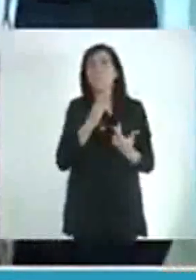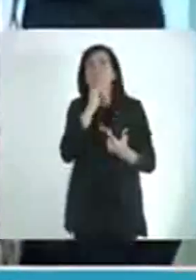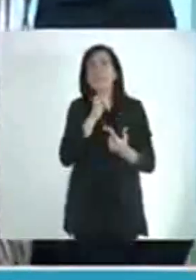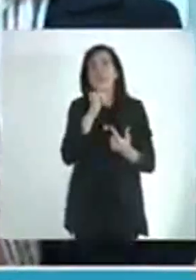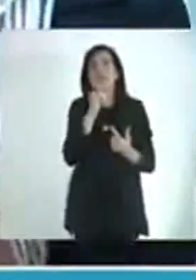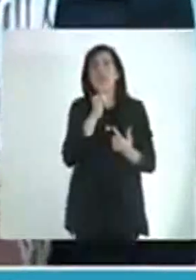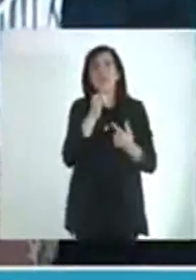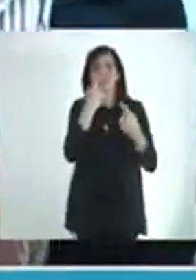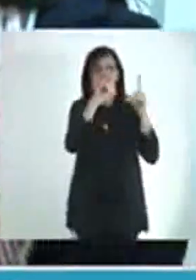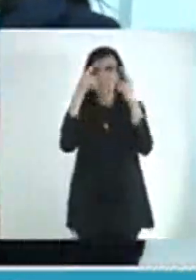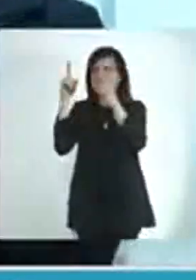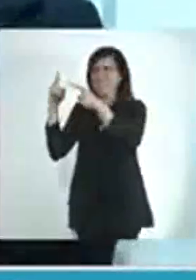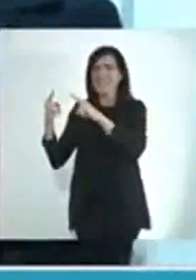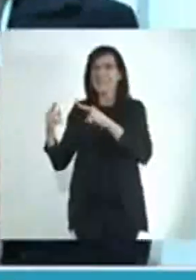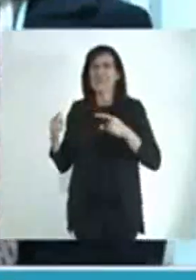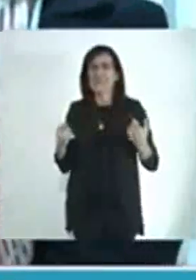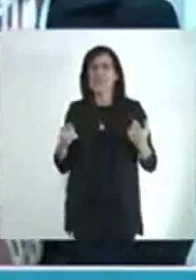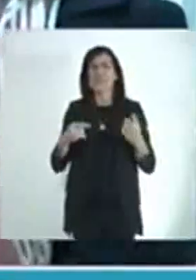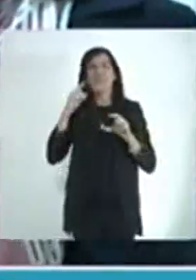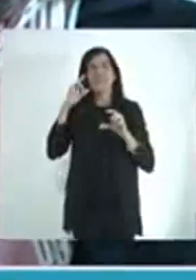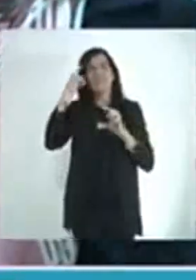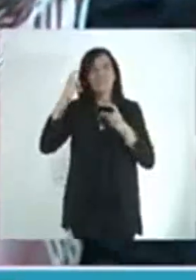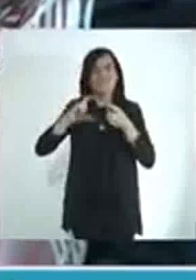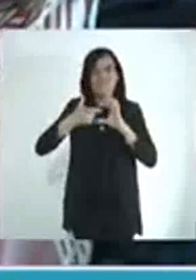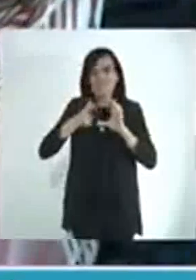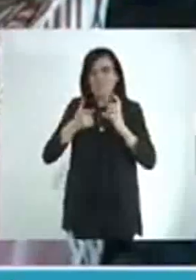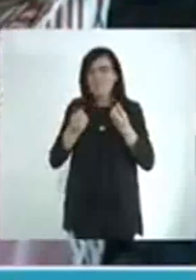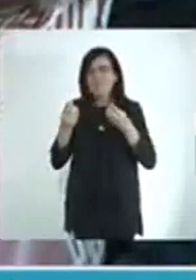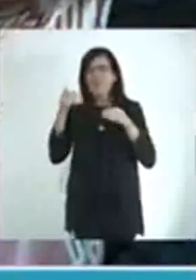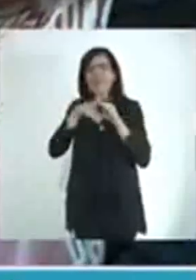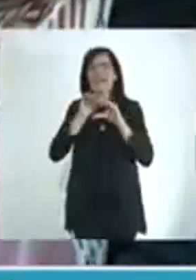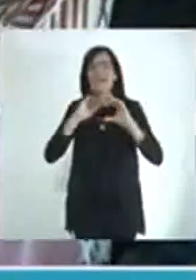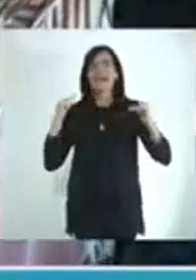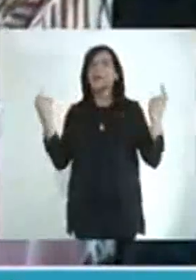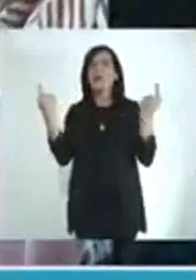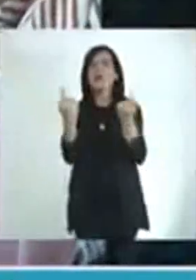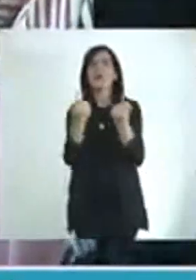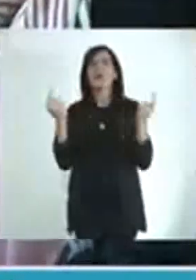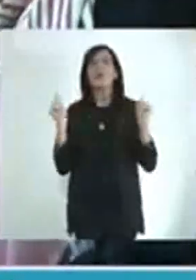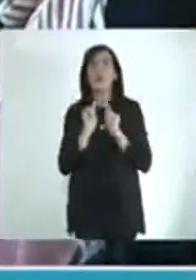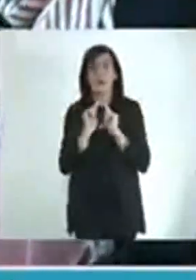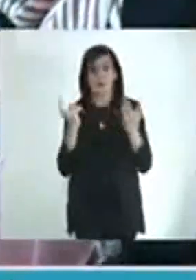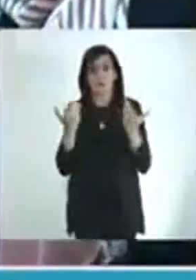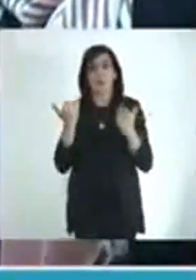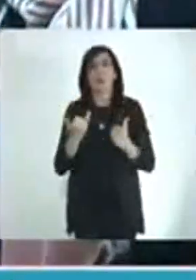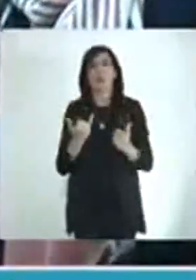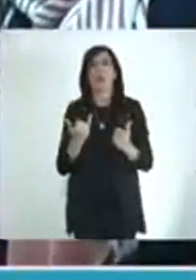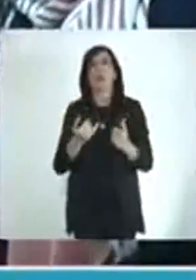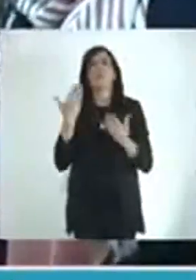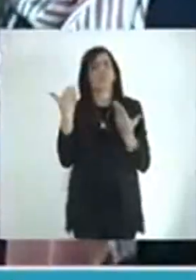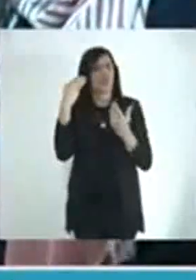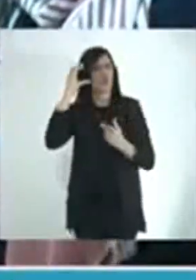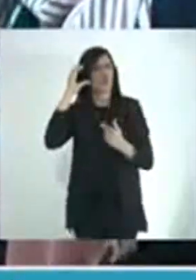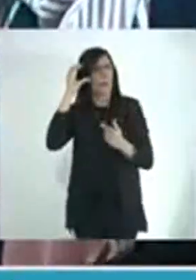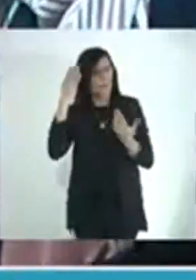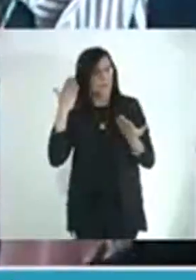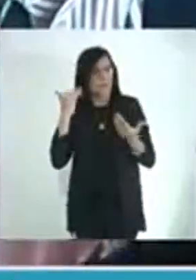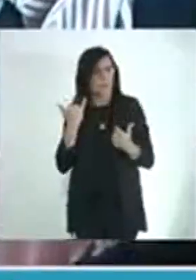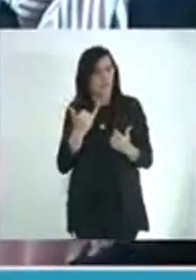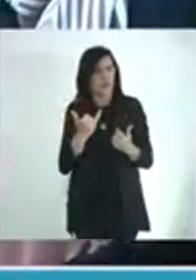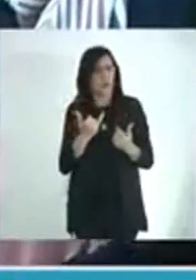digamos que tenemos distintas experiencias en nuestro laboratorio, sobre todo destacamos mucho las capacitaciones a